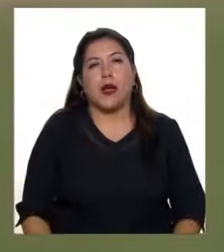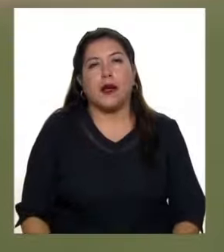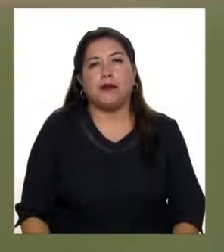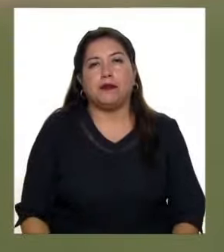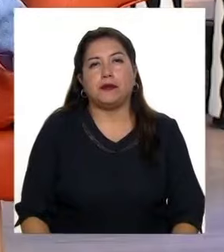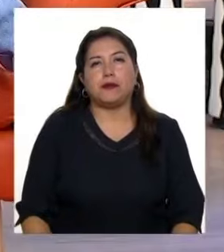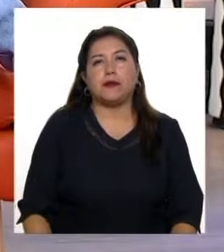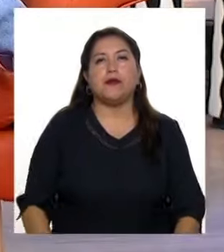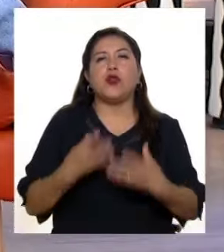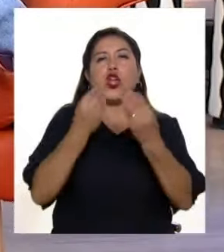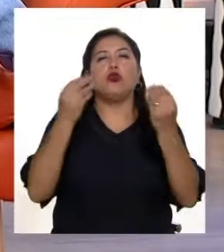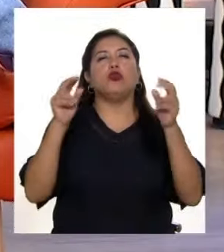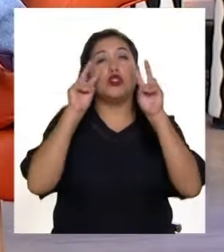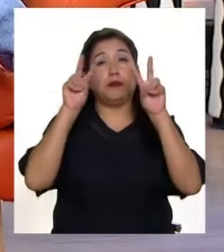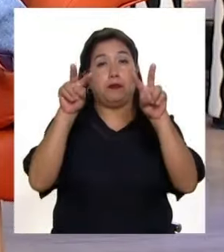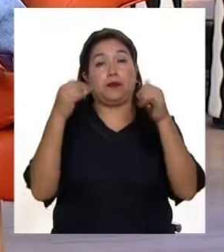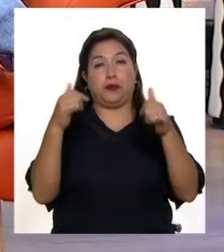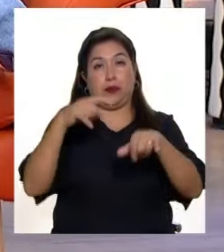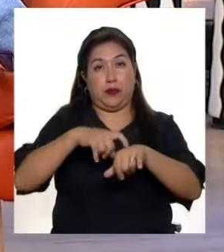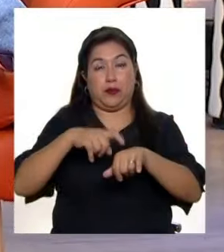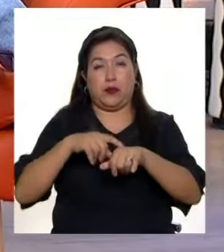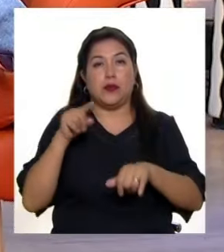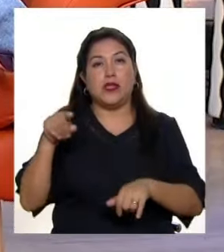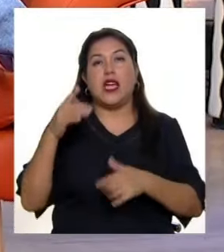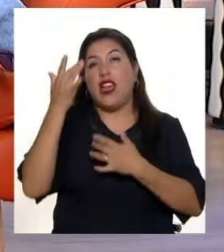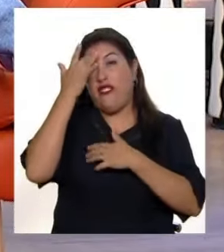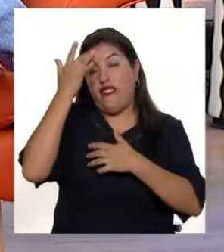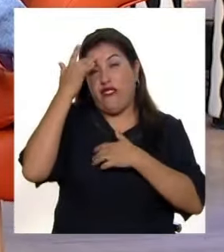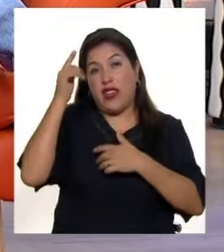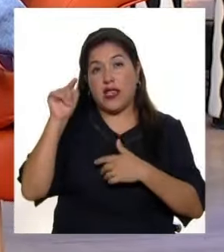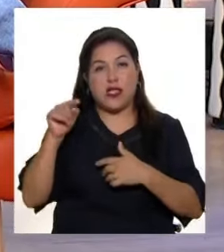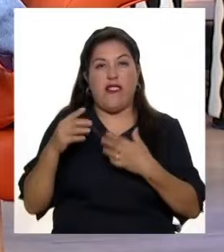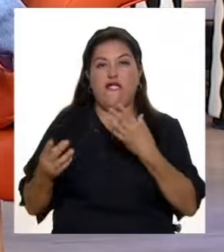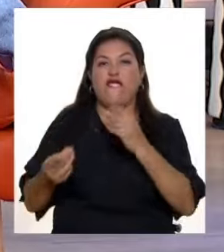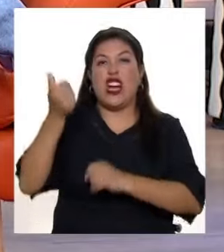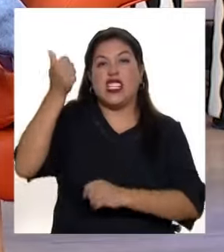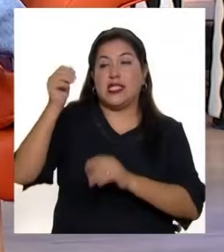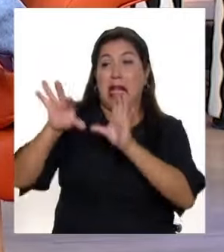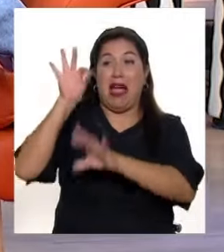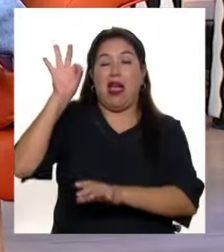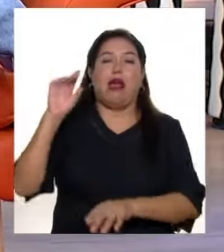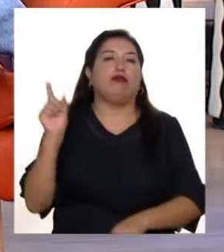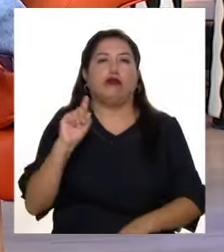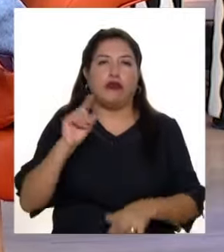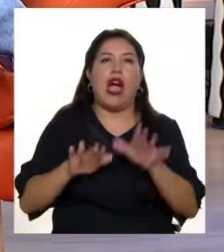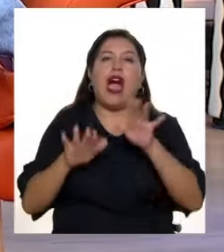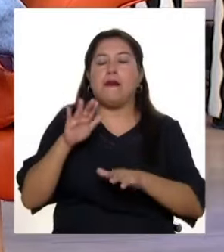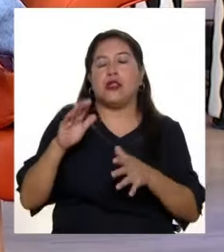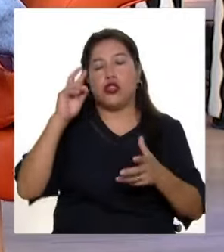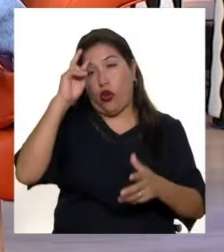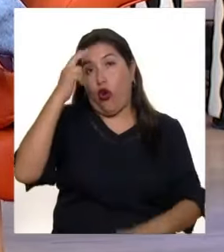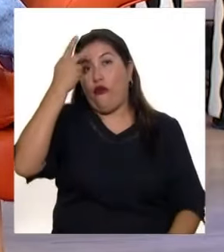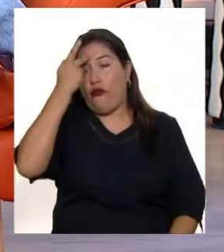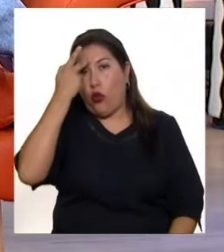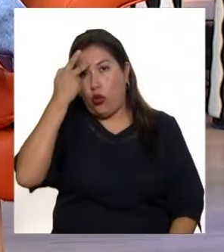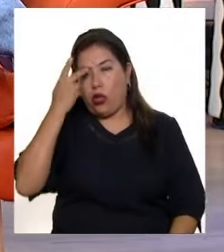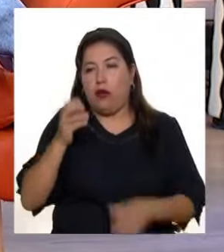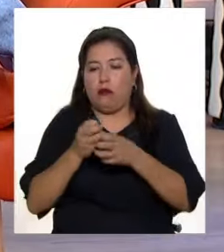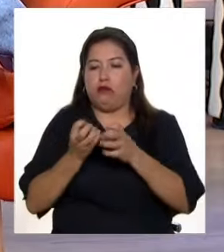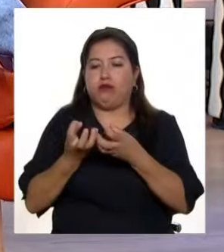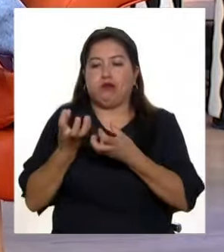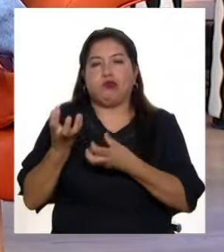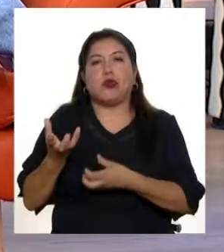televidentes, es que la prostatitis no es fácil de diagnosticar. O sea, si bien es muy frecuente, puede confundirse con el crecimiento, hasta con el cáncer de por